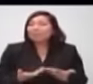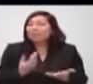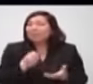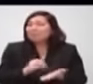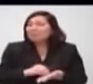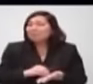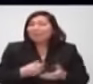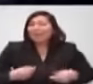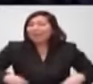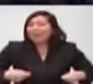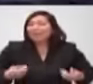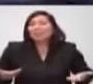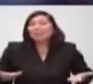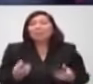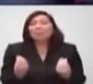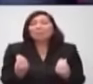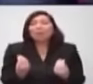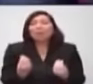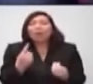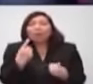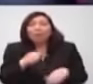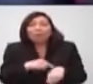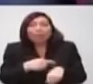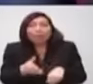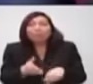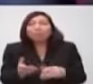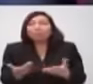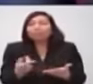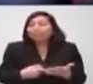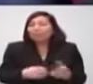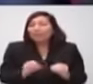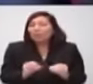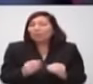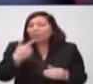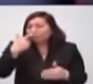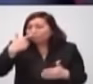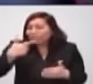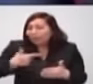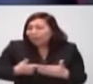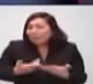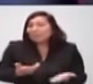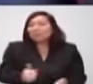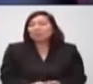enormes gastos, ¿no? Horas hombre, pérdida en horas hombre, combustible,